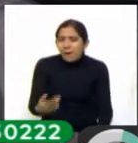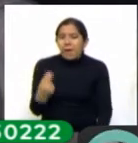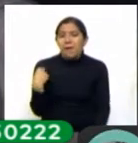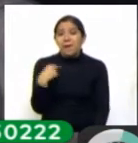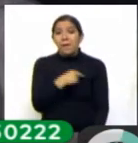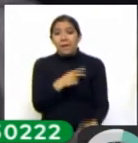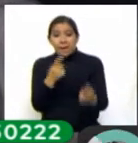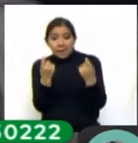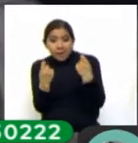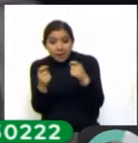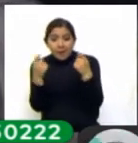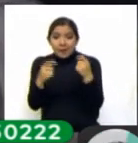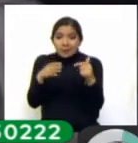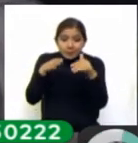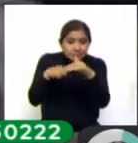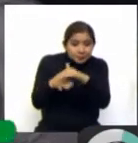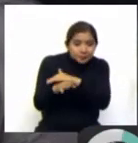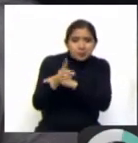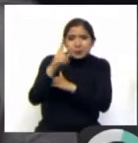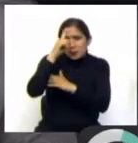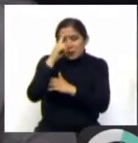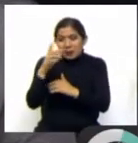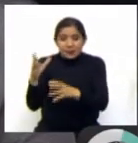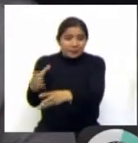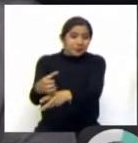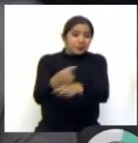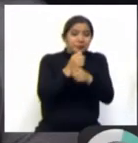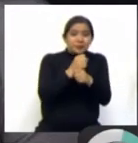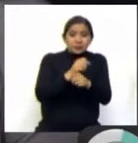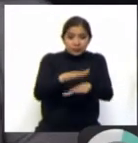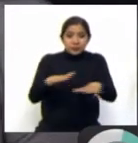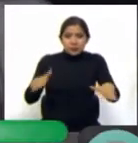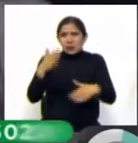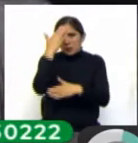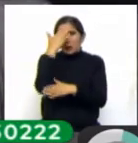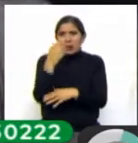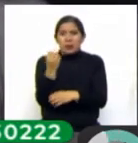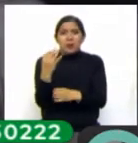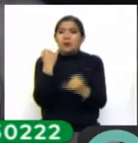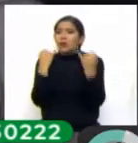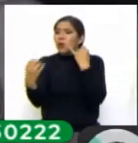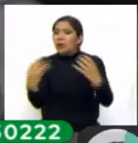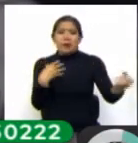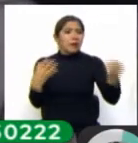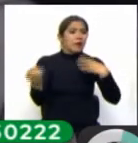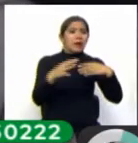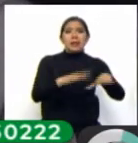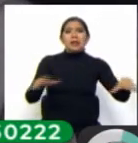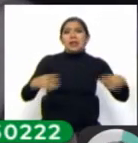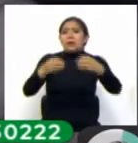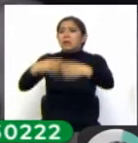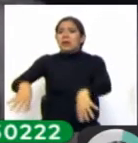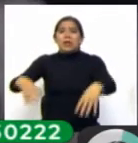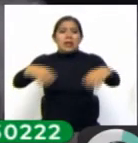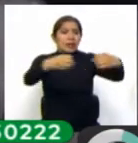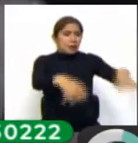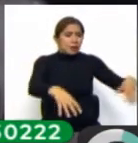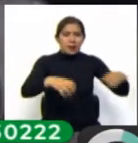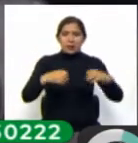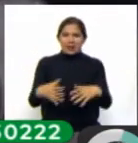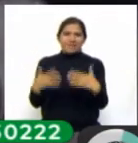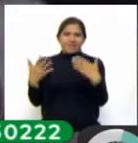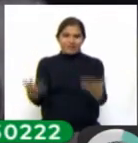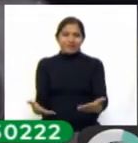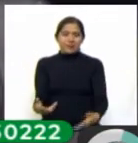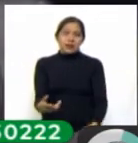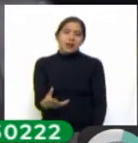hemos tratado de ingresar para poder rescatar a los niños perdidos porque habían bastantes reportes que estaban saliendo en esa línea. Y